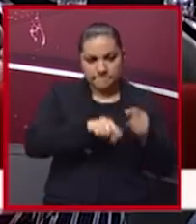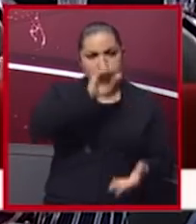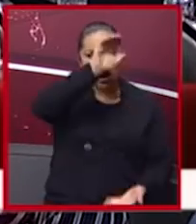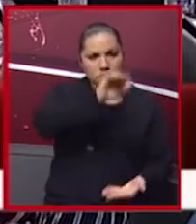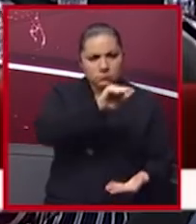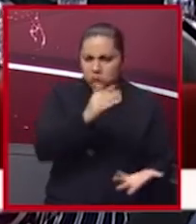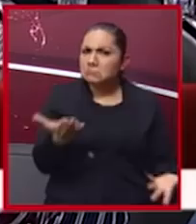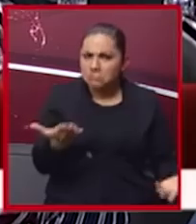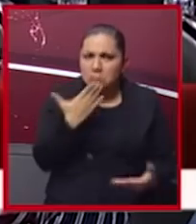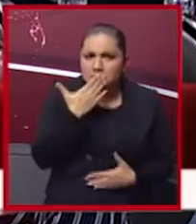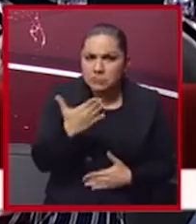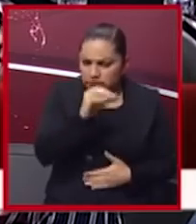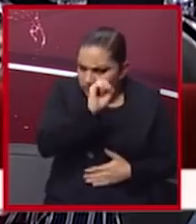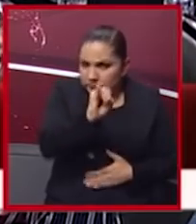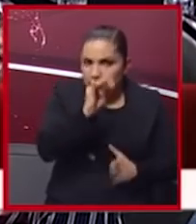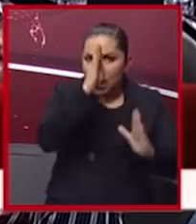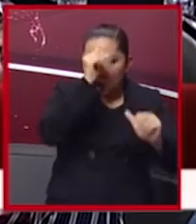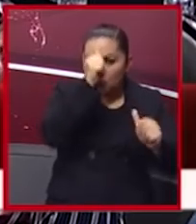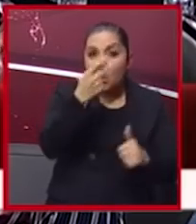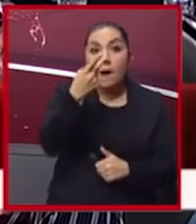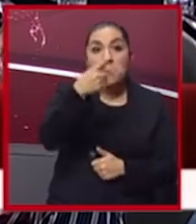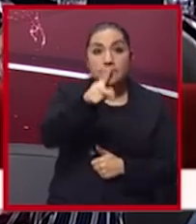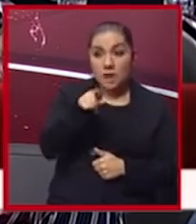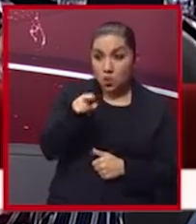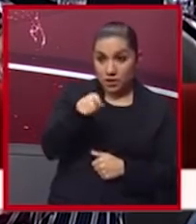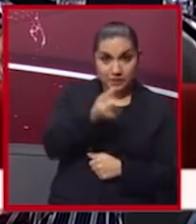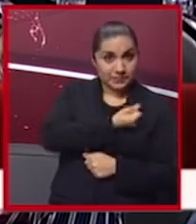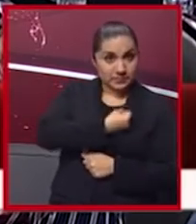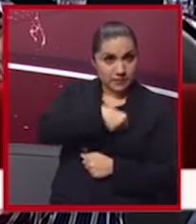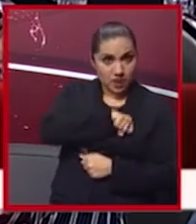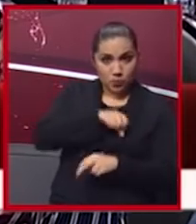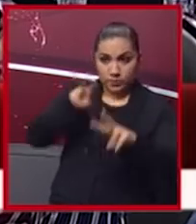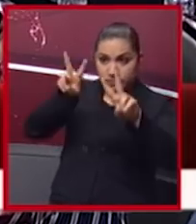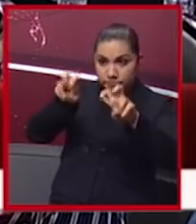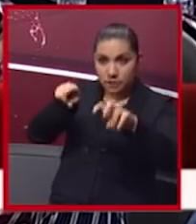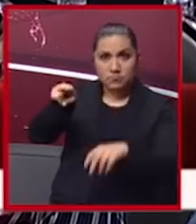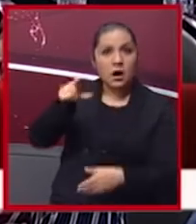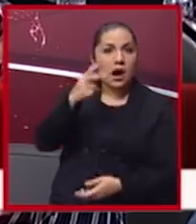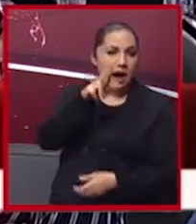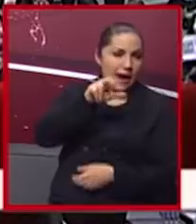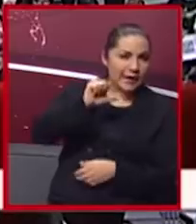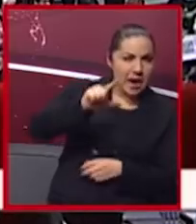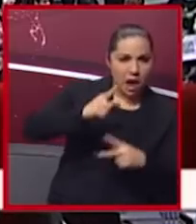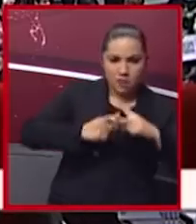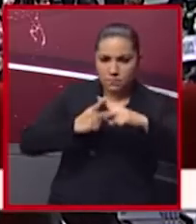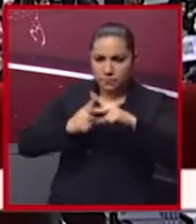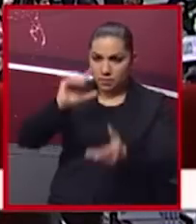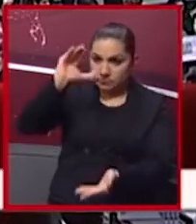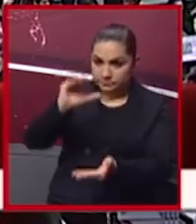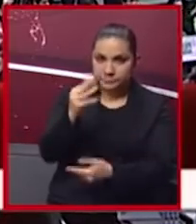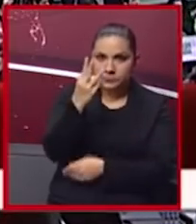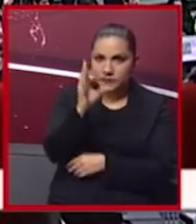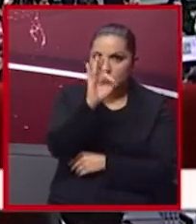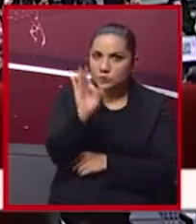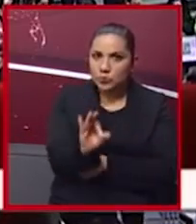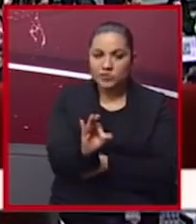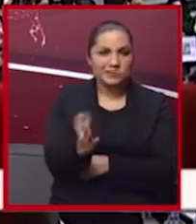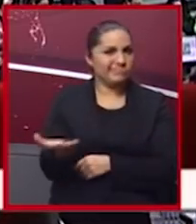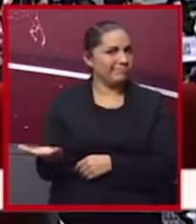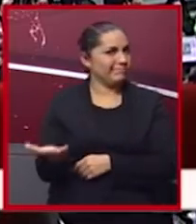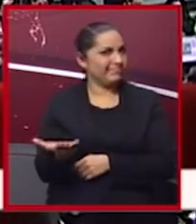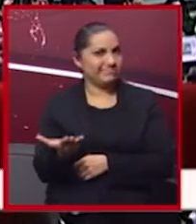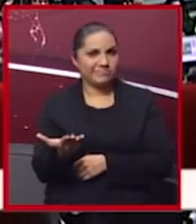salud el presupuesto en términos reales se reduzca en 3%. No estamos de acuerdo que en el rubro